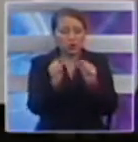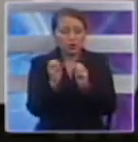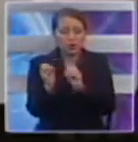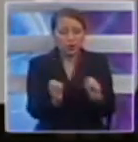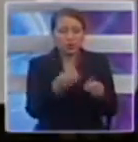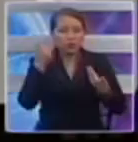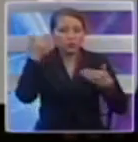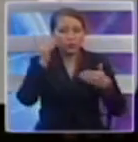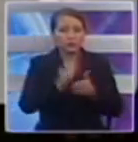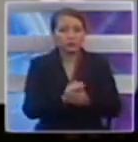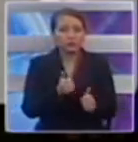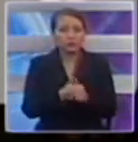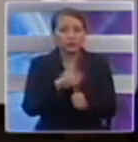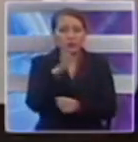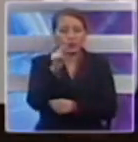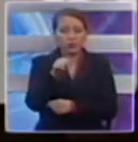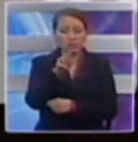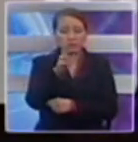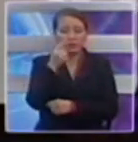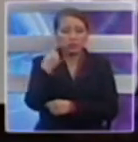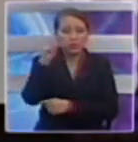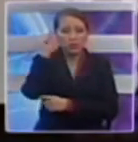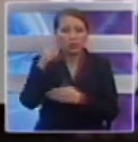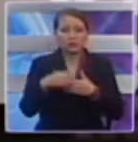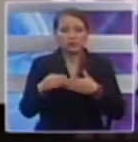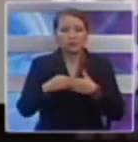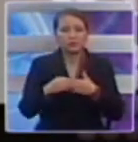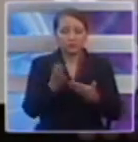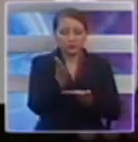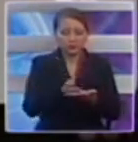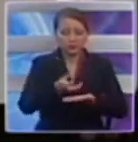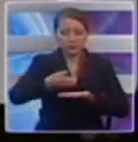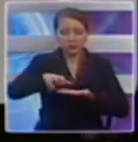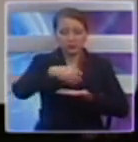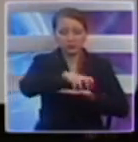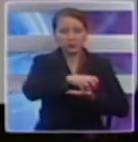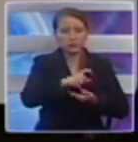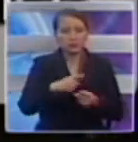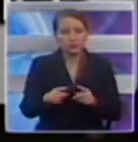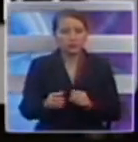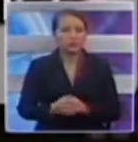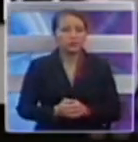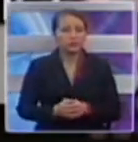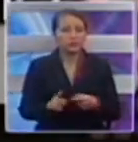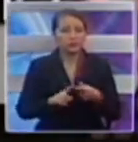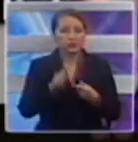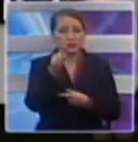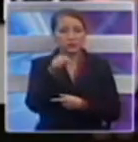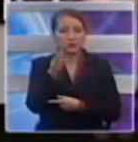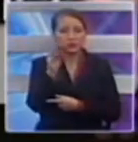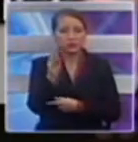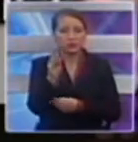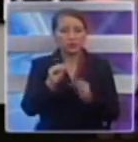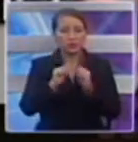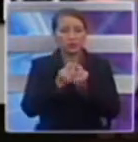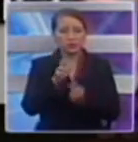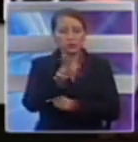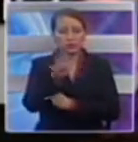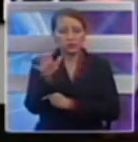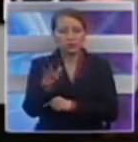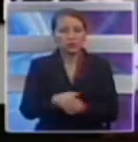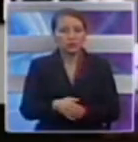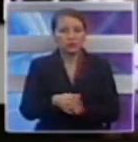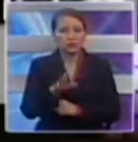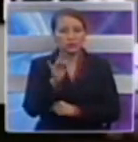destinaron alrededor de 5.2 millones de dólares, divididos de la siguiente forma: 1.6 millones a Alianza